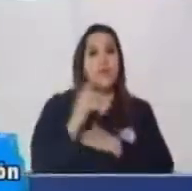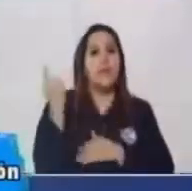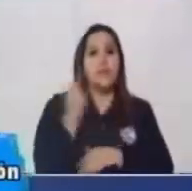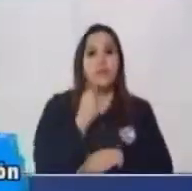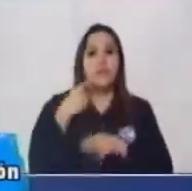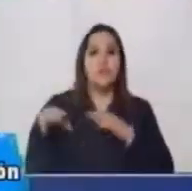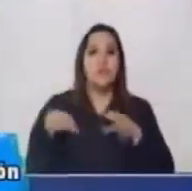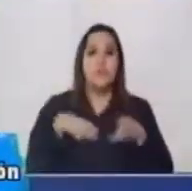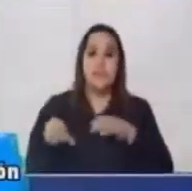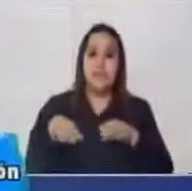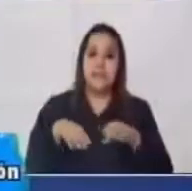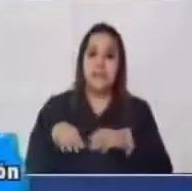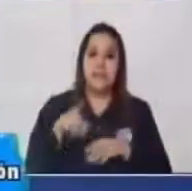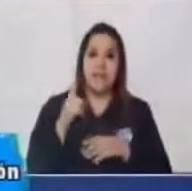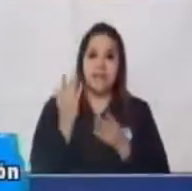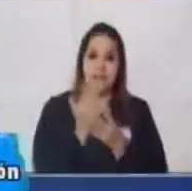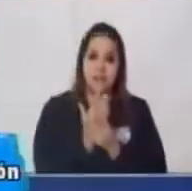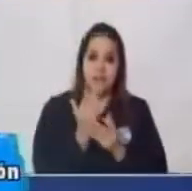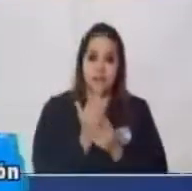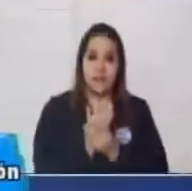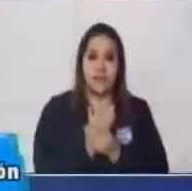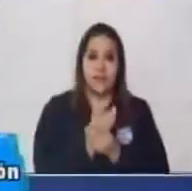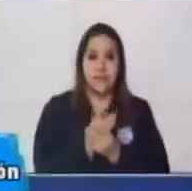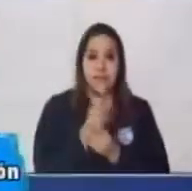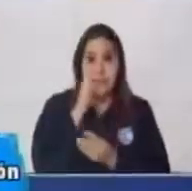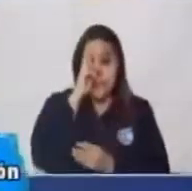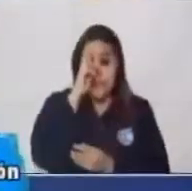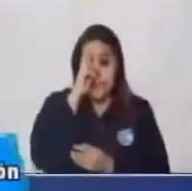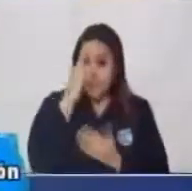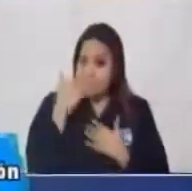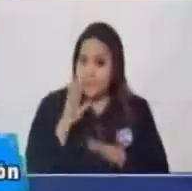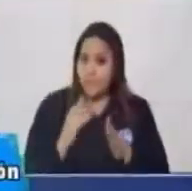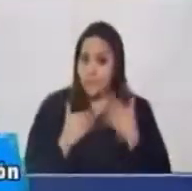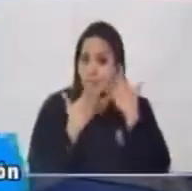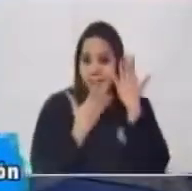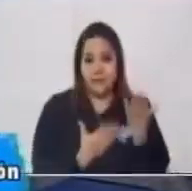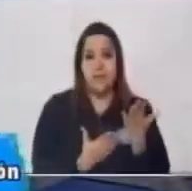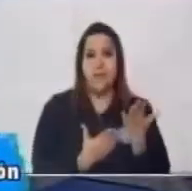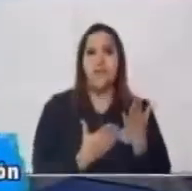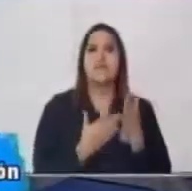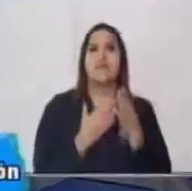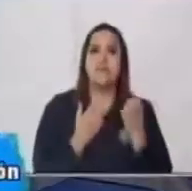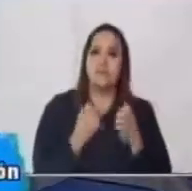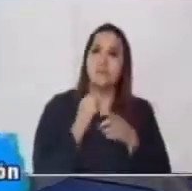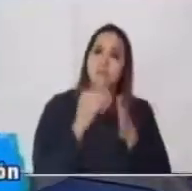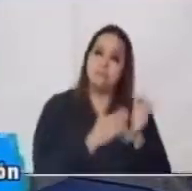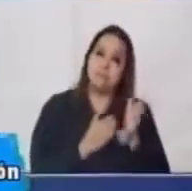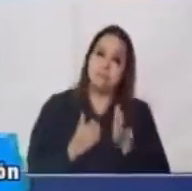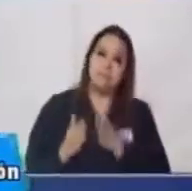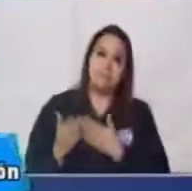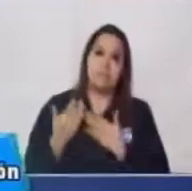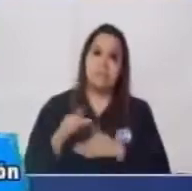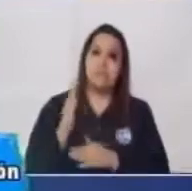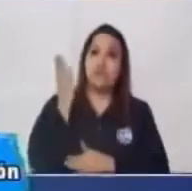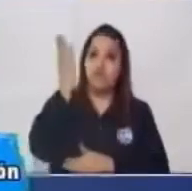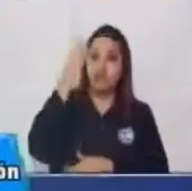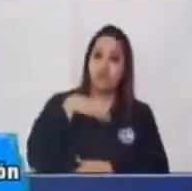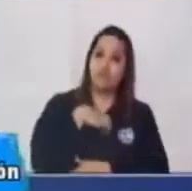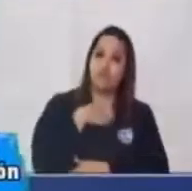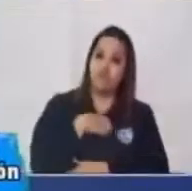actividades en el portafolio Aprendo en Casa. Te recordé que ya lo vas a entregar. Entonces tienes que irlo preparando para cuando tu maestra lo